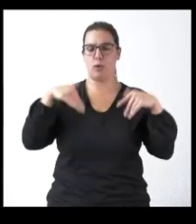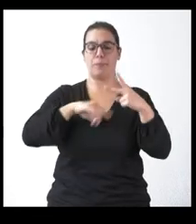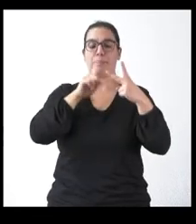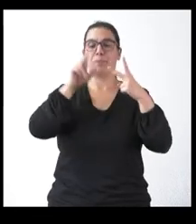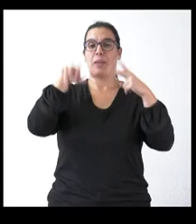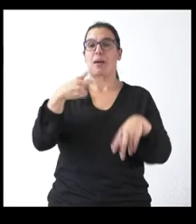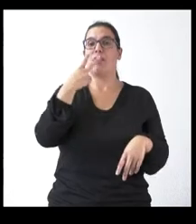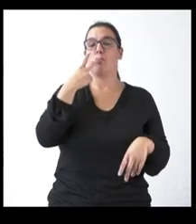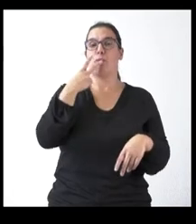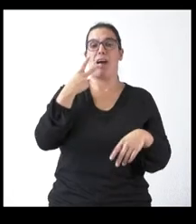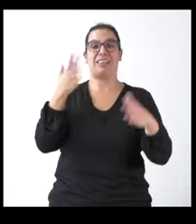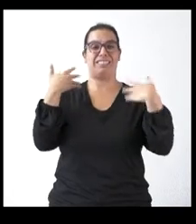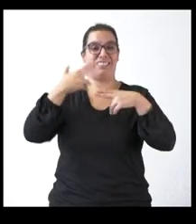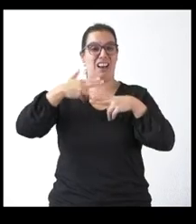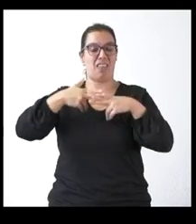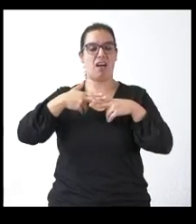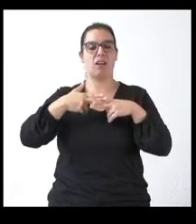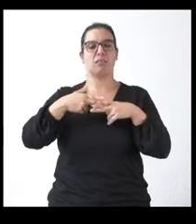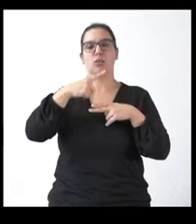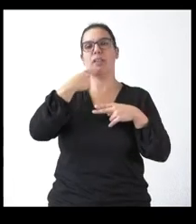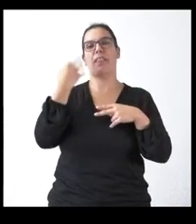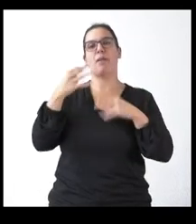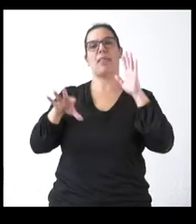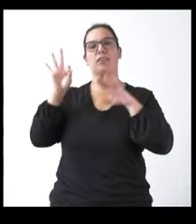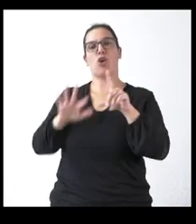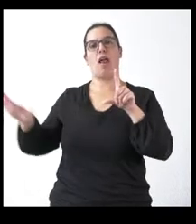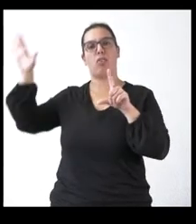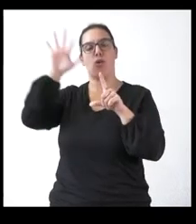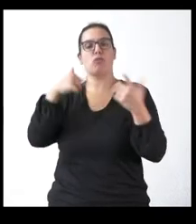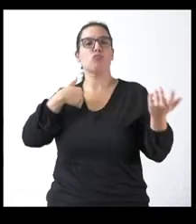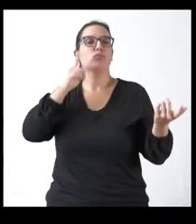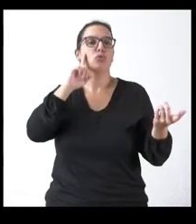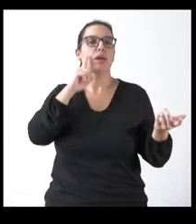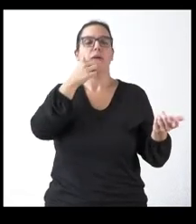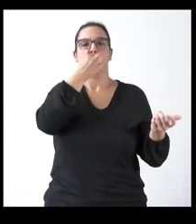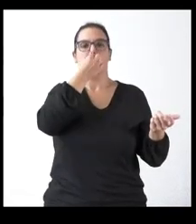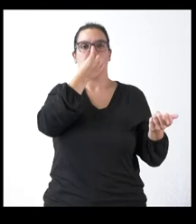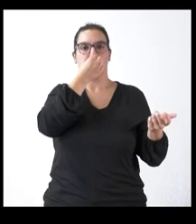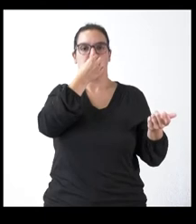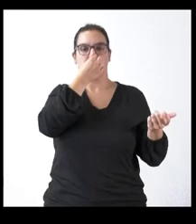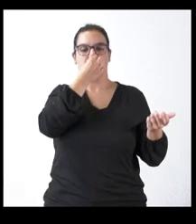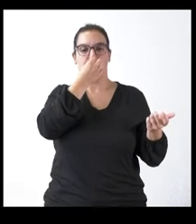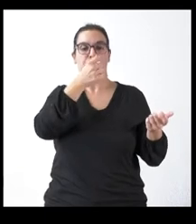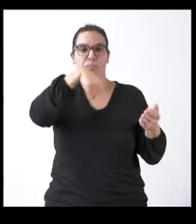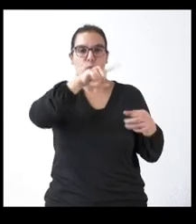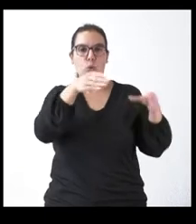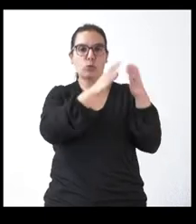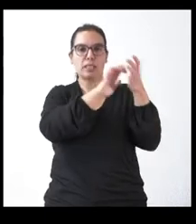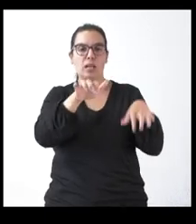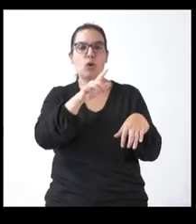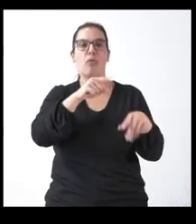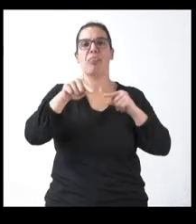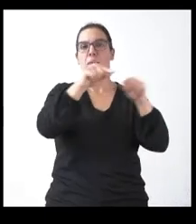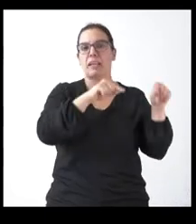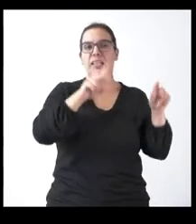fuman las Terrazas ha dicho que debería ser una reflexión nacional Yo no sé cuál es la postura de la junta de castigliofilias si ese debate